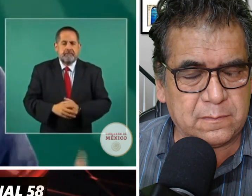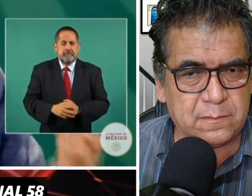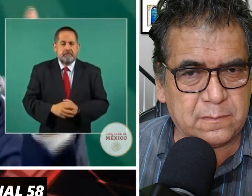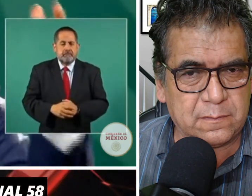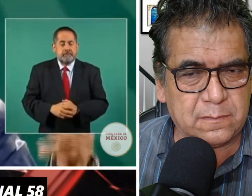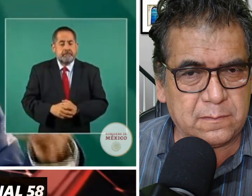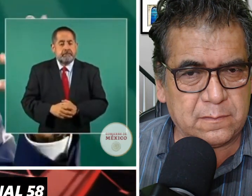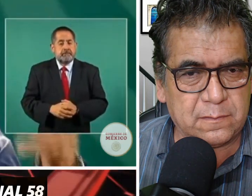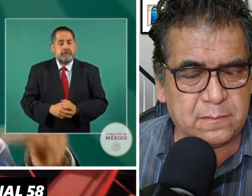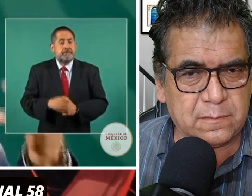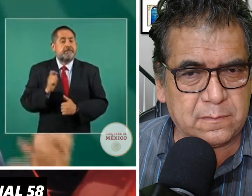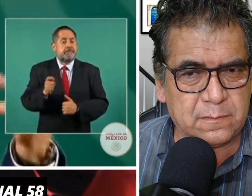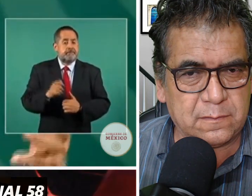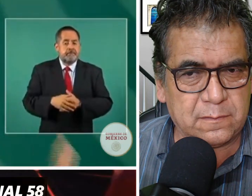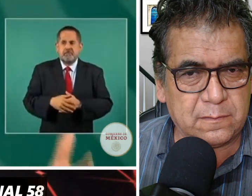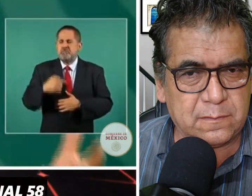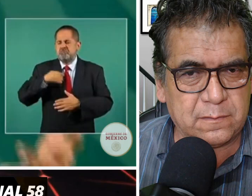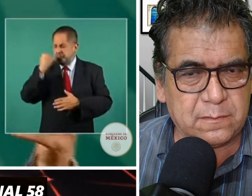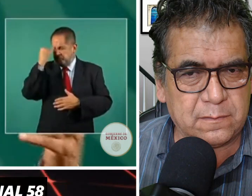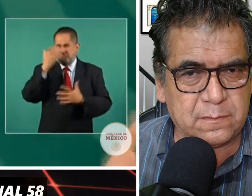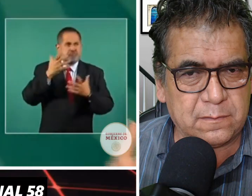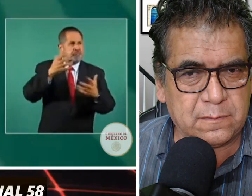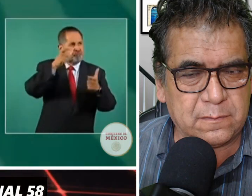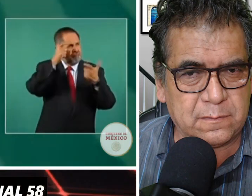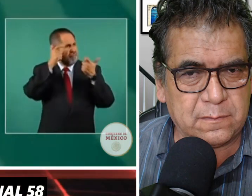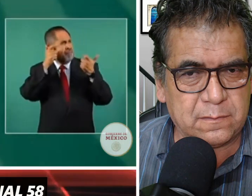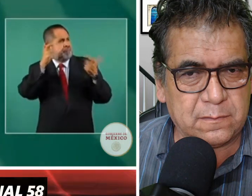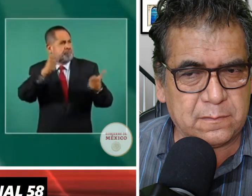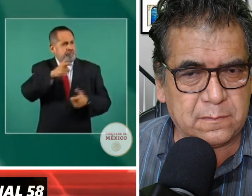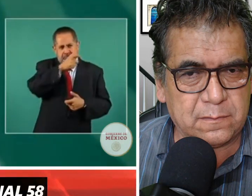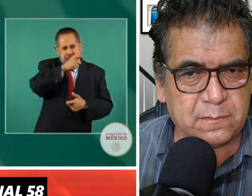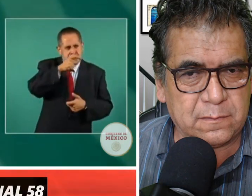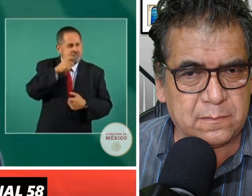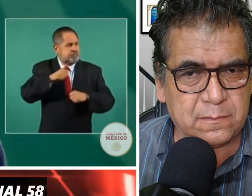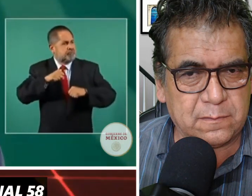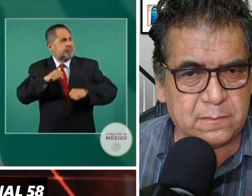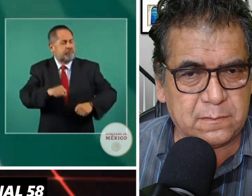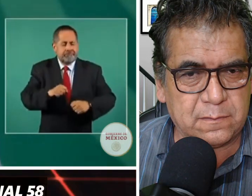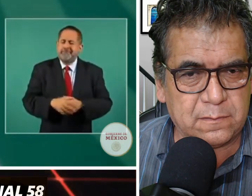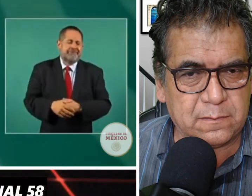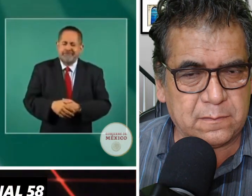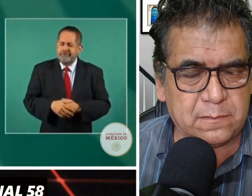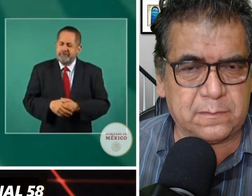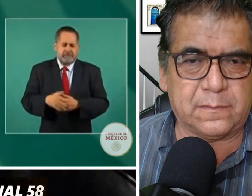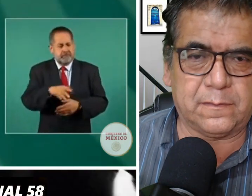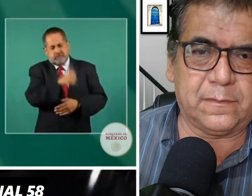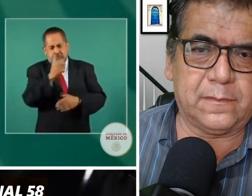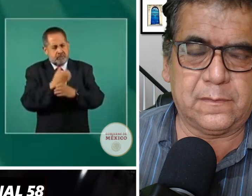El que busca el poder por el poder o el dinero se debe de dedicar a otras